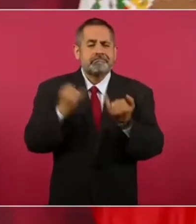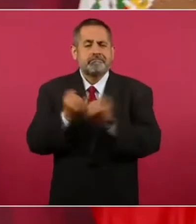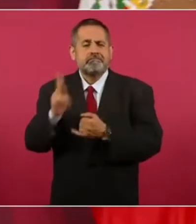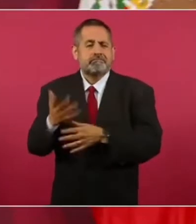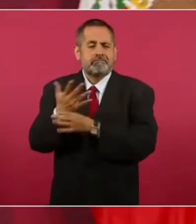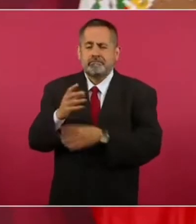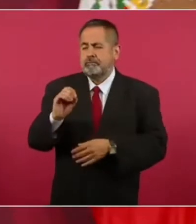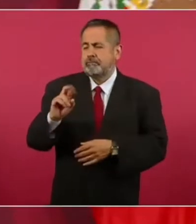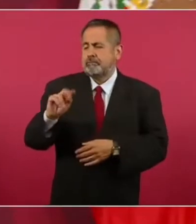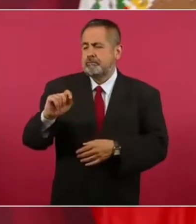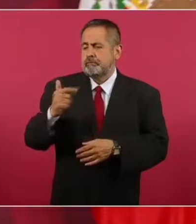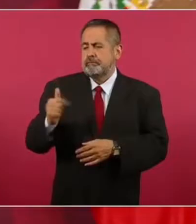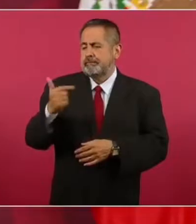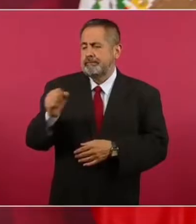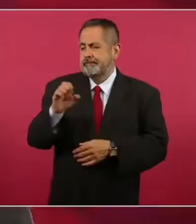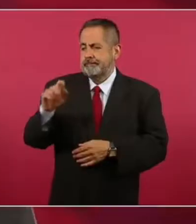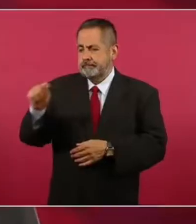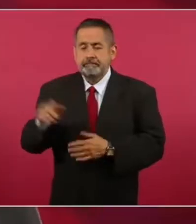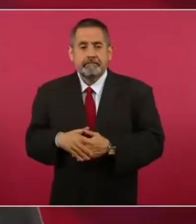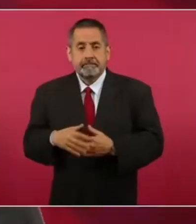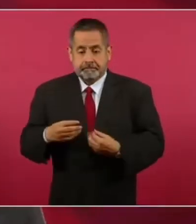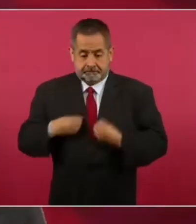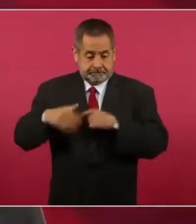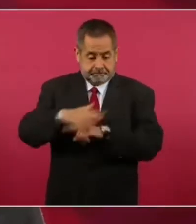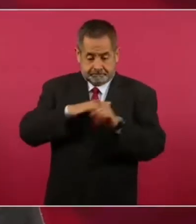cambio mi circunstancia, cambio yo.